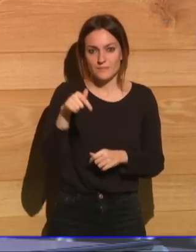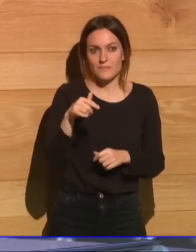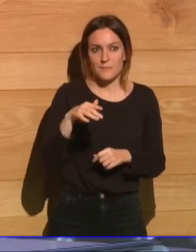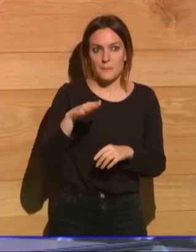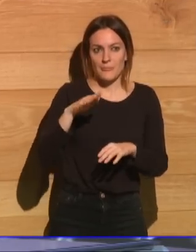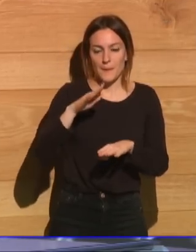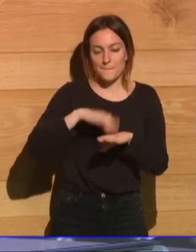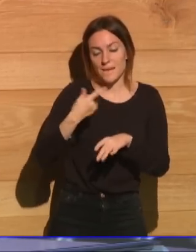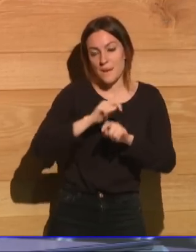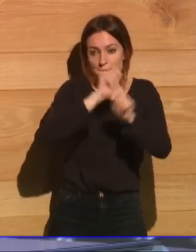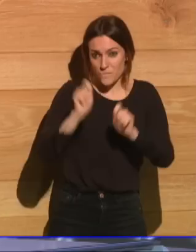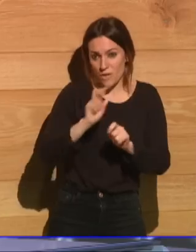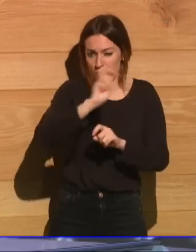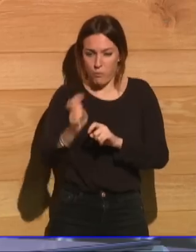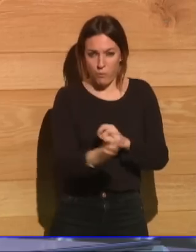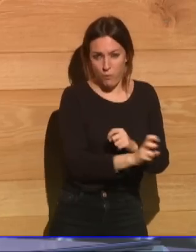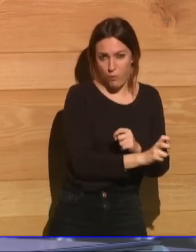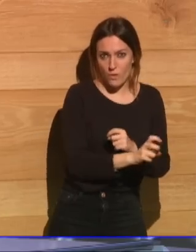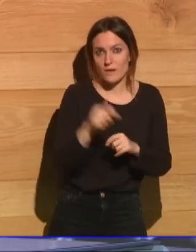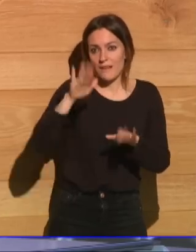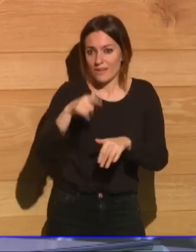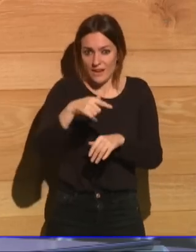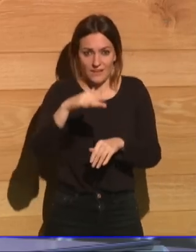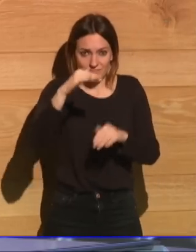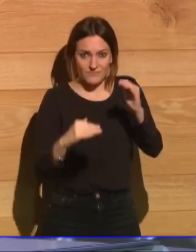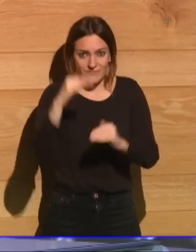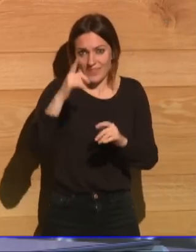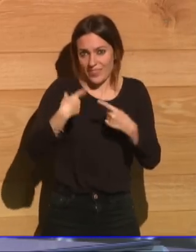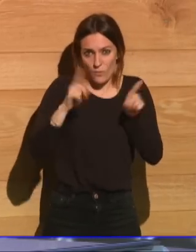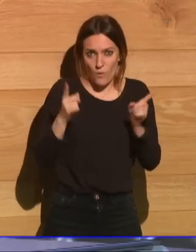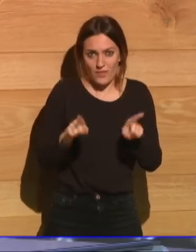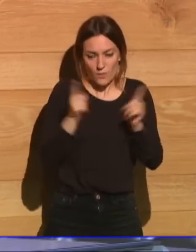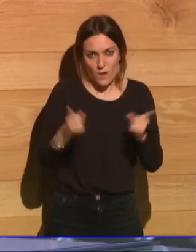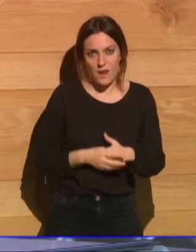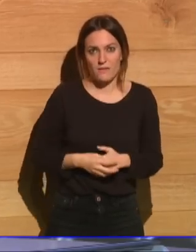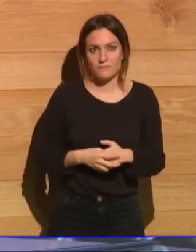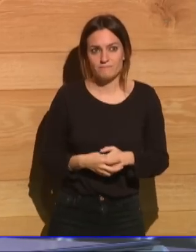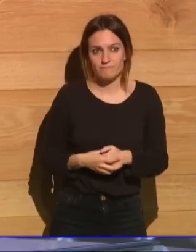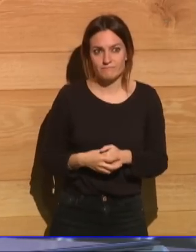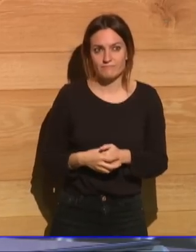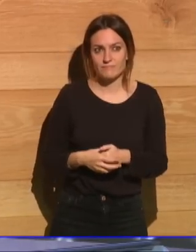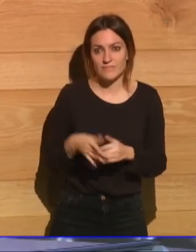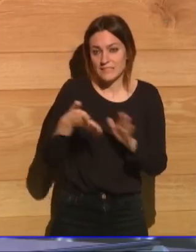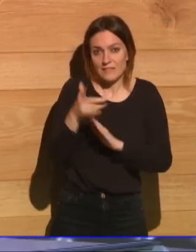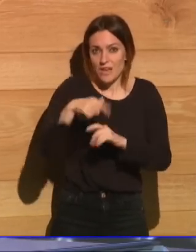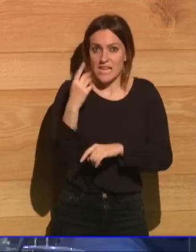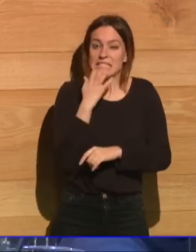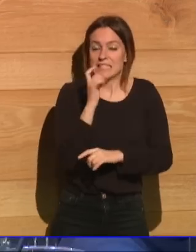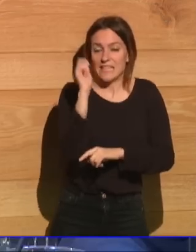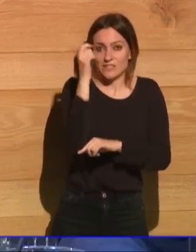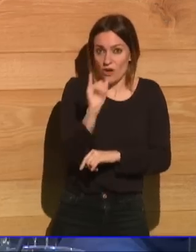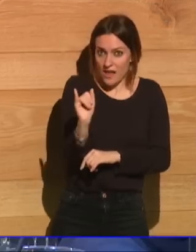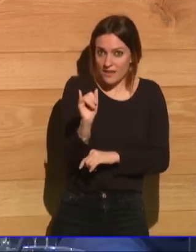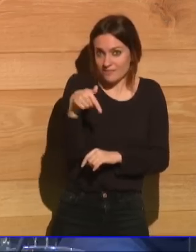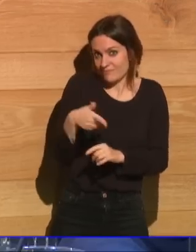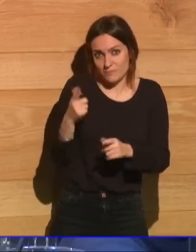bien varias veces, además. Que es lo que sucede con el talento, supongo, y en fin, y con lo que el talento conlleva a veces a lo largo del Y tiempo. escucha, que los